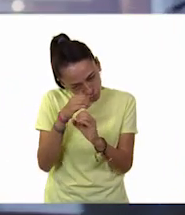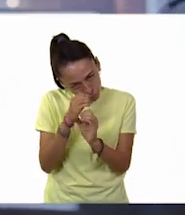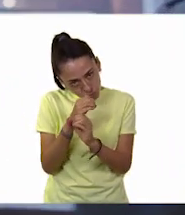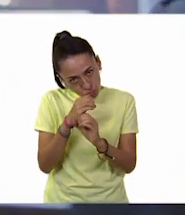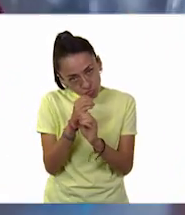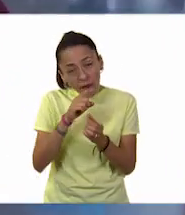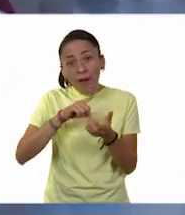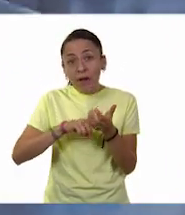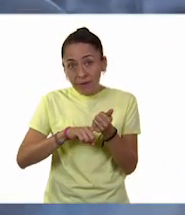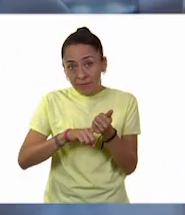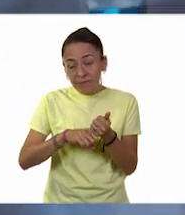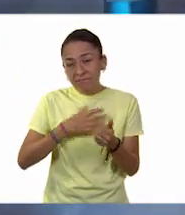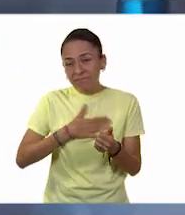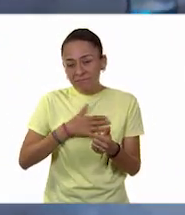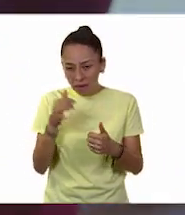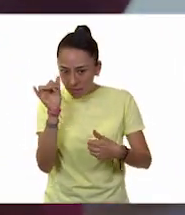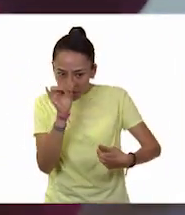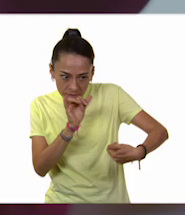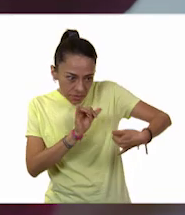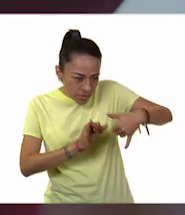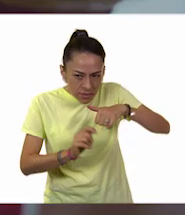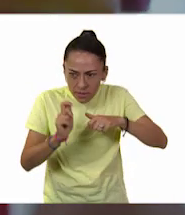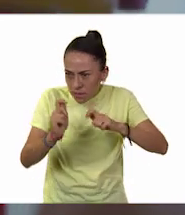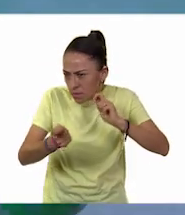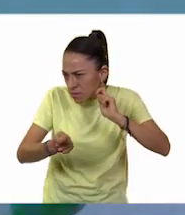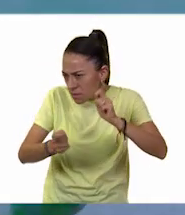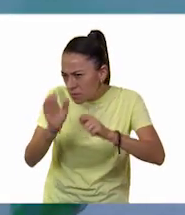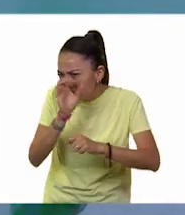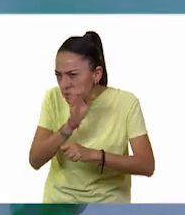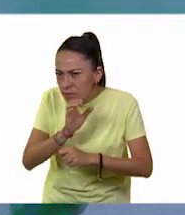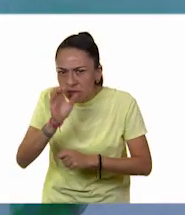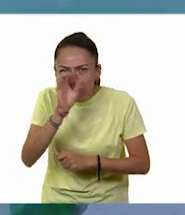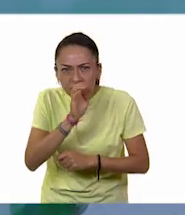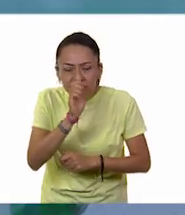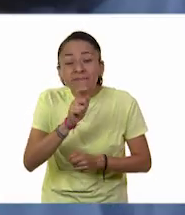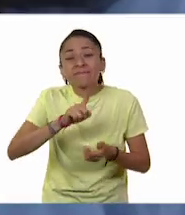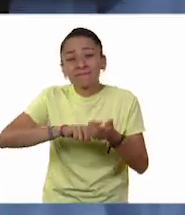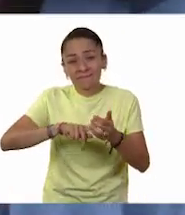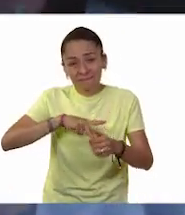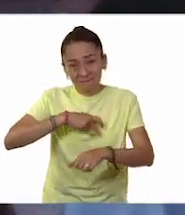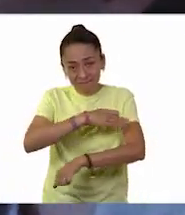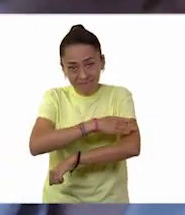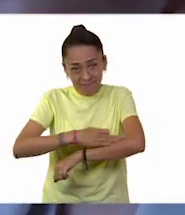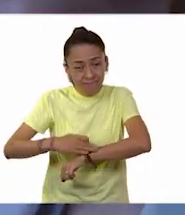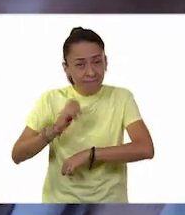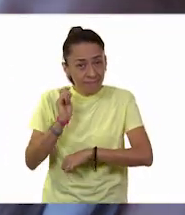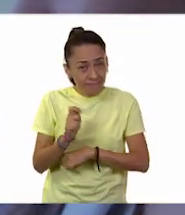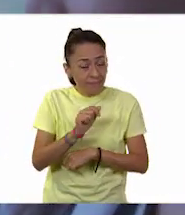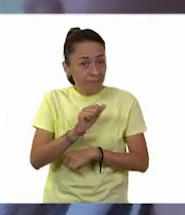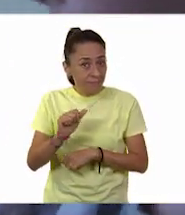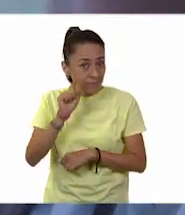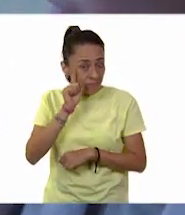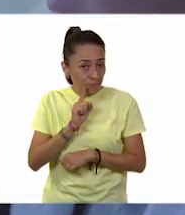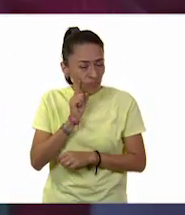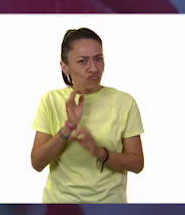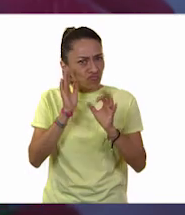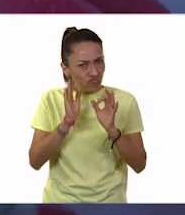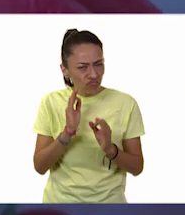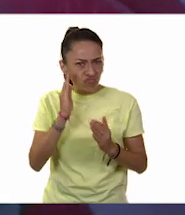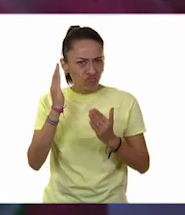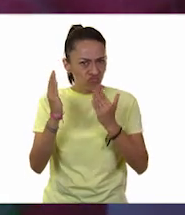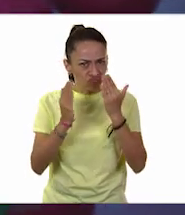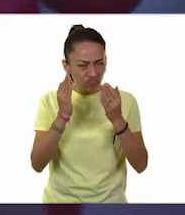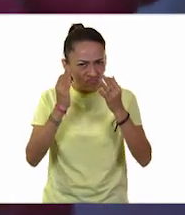y explorando todo lo que me encontraba a mi paso. En mi familia no era tan común que alguna mujer estudiara profesionalmente